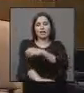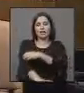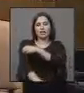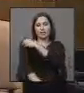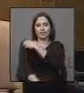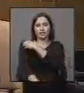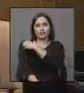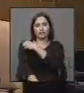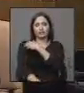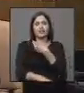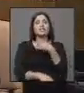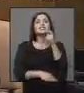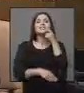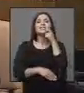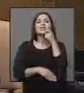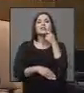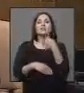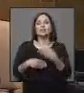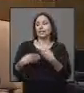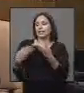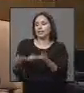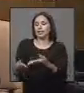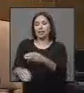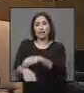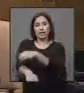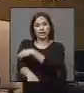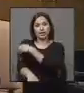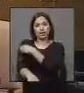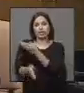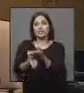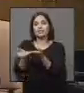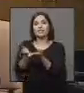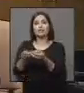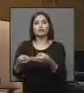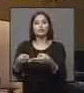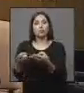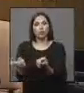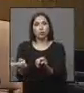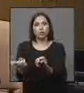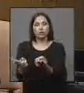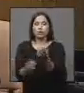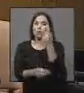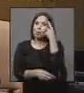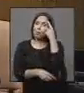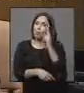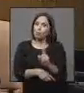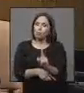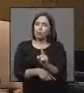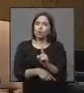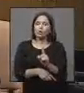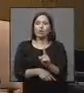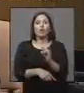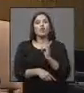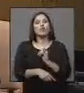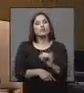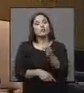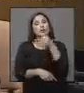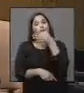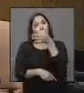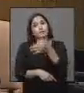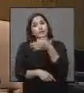Significa dotar a las regiones de servicios públicos. Pero cada vez que esto se plantea, señora